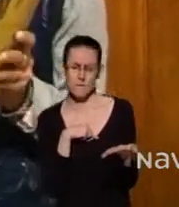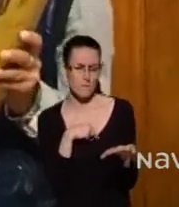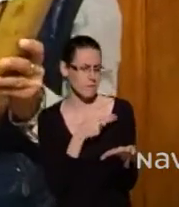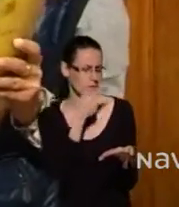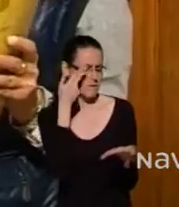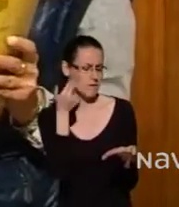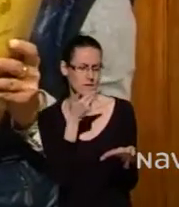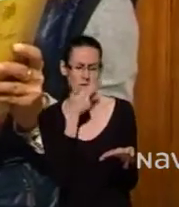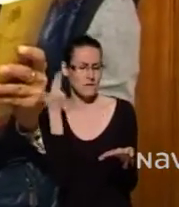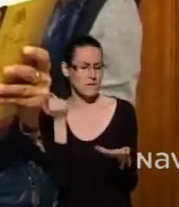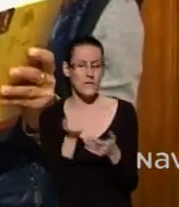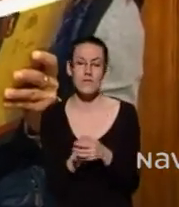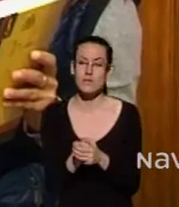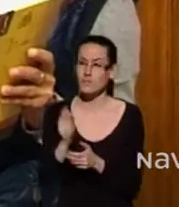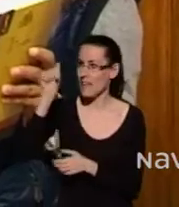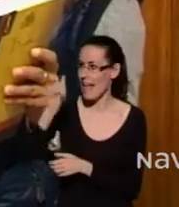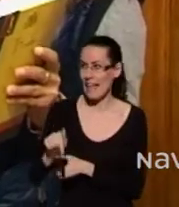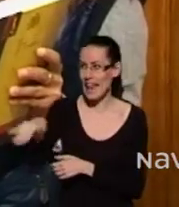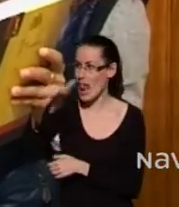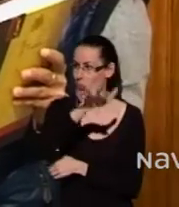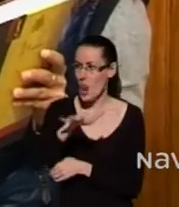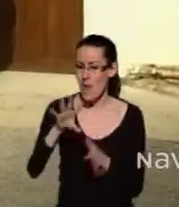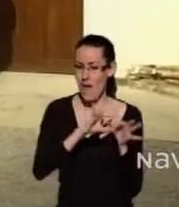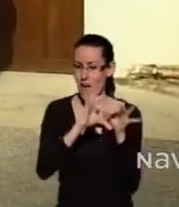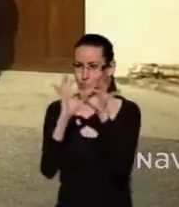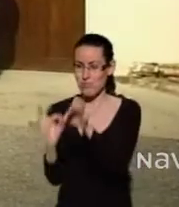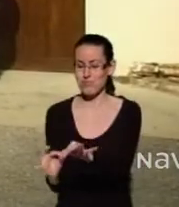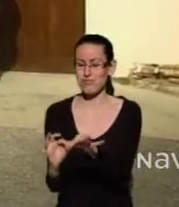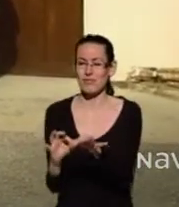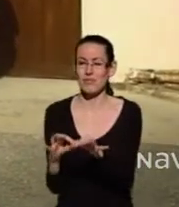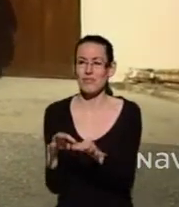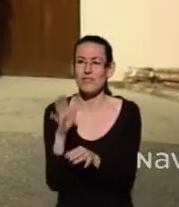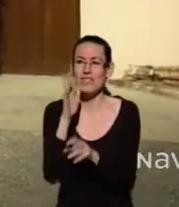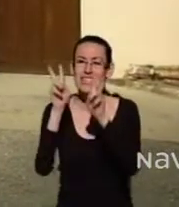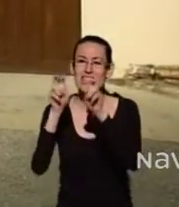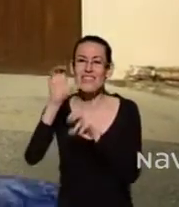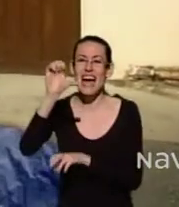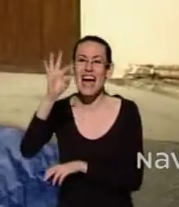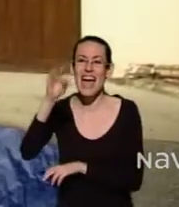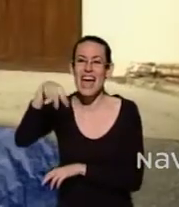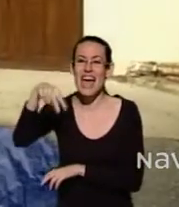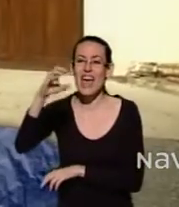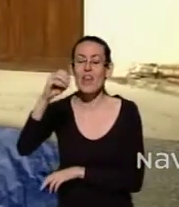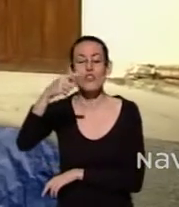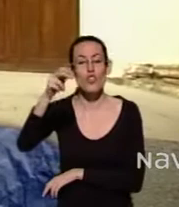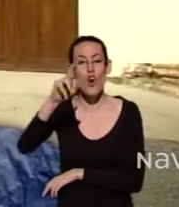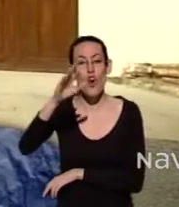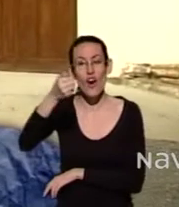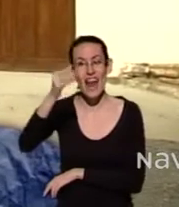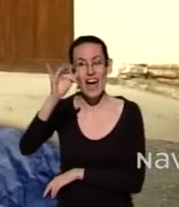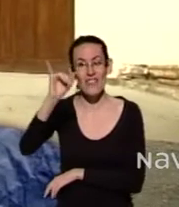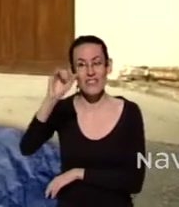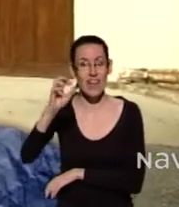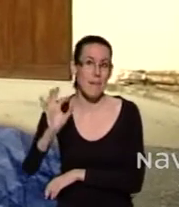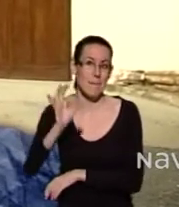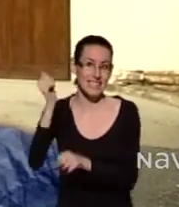muy interesante. Pues has venido además al sitio idóneo para conocer algo de la etnografía y de los oficios de Aibar. Bueno, Paula,